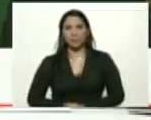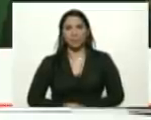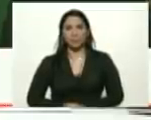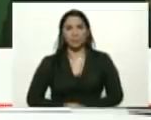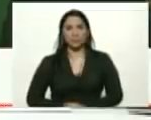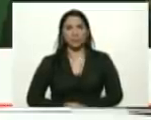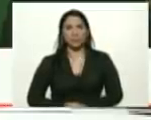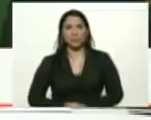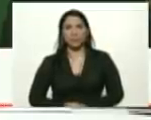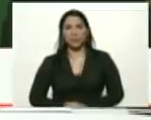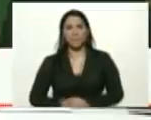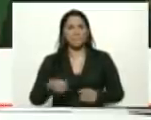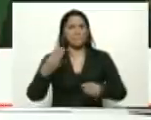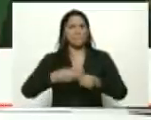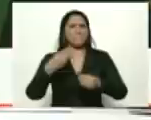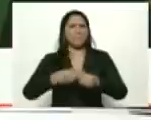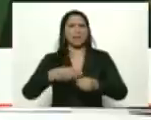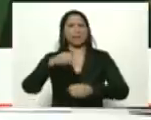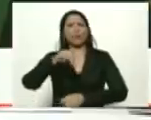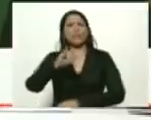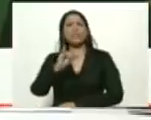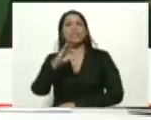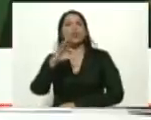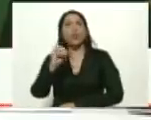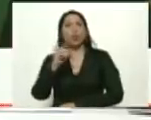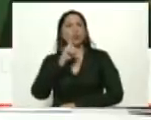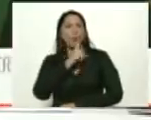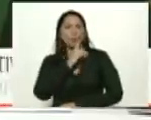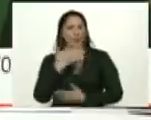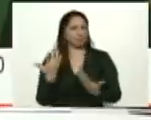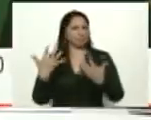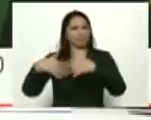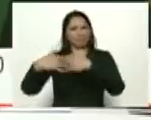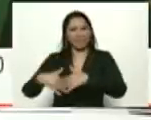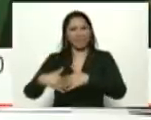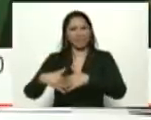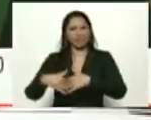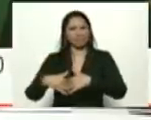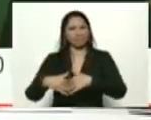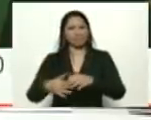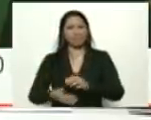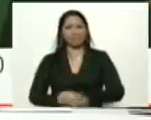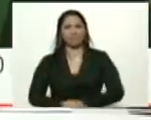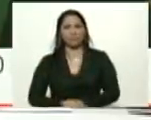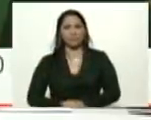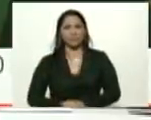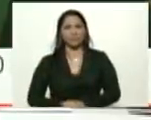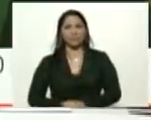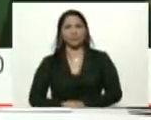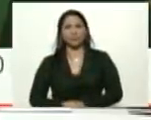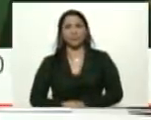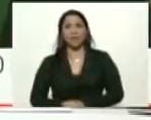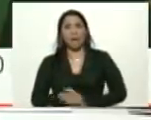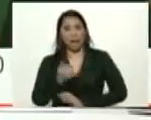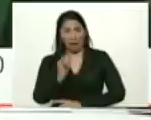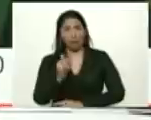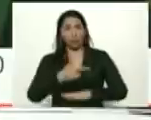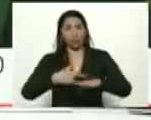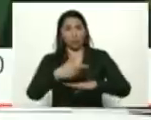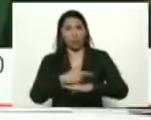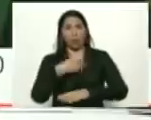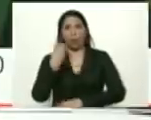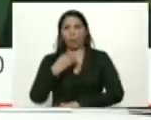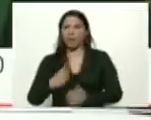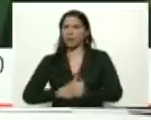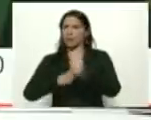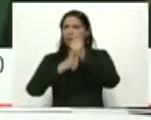Petrunicos, no sé dónde me salió el nombre. Pronutricos, compañía anónima. Ahí está Rafael Calle, un joven